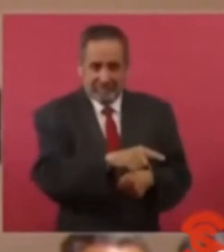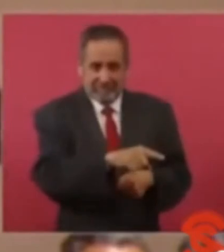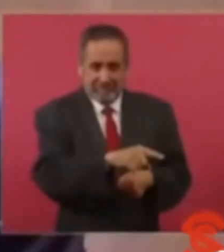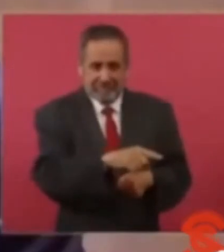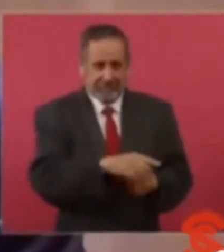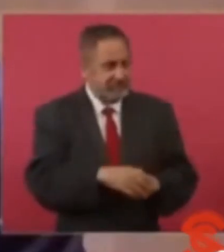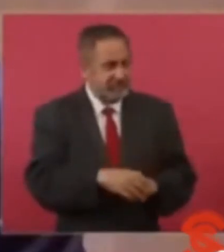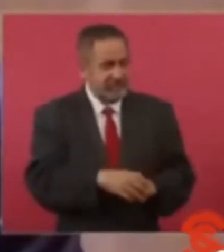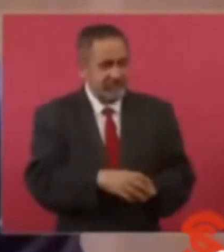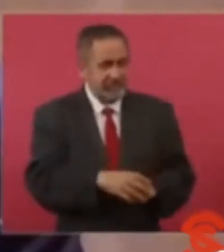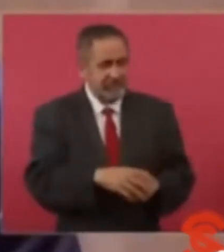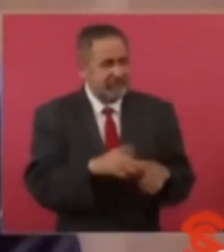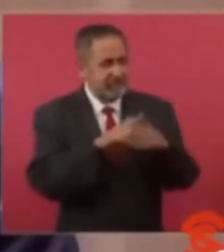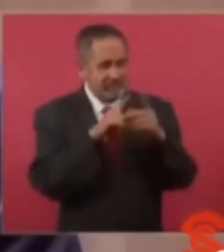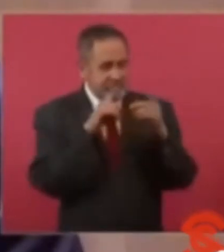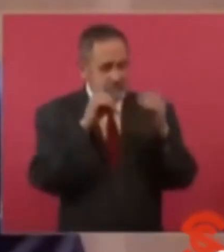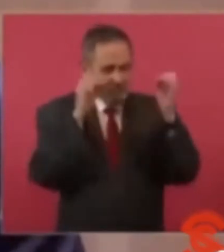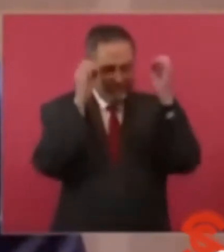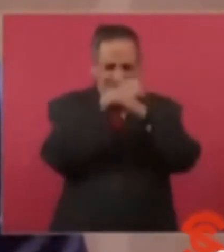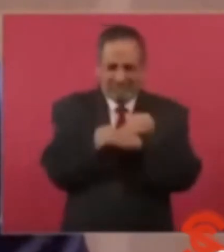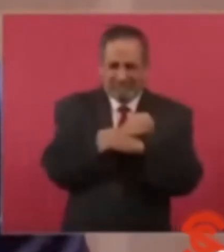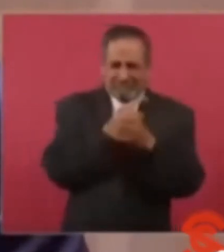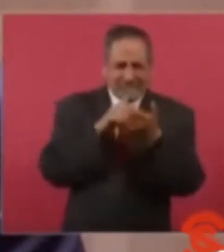los obnubila,